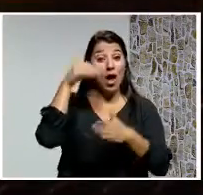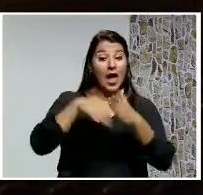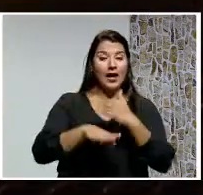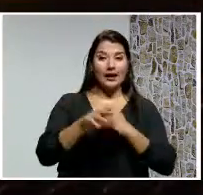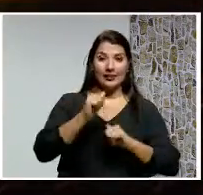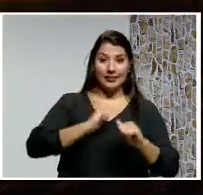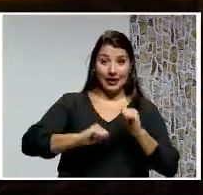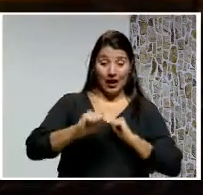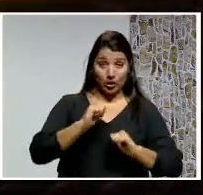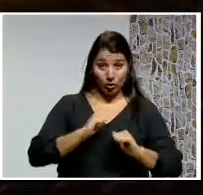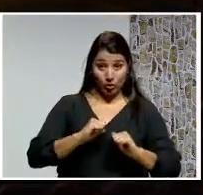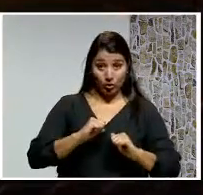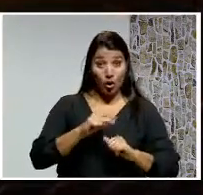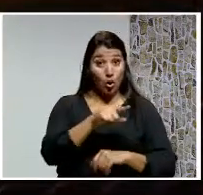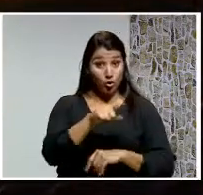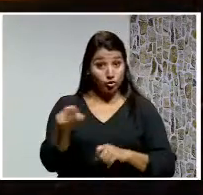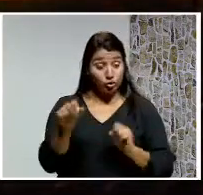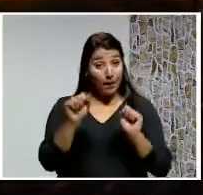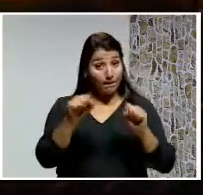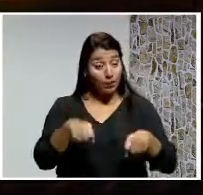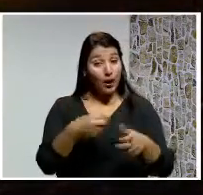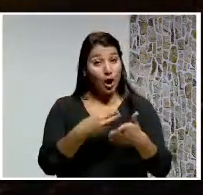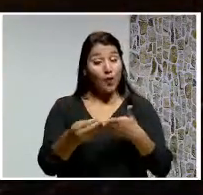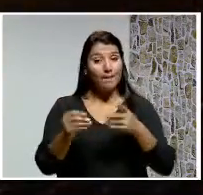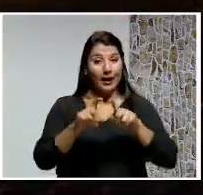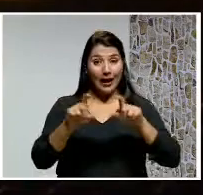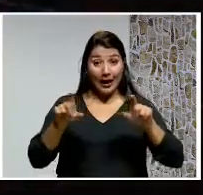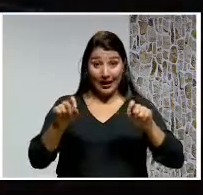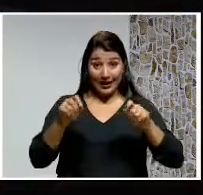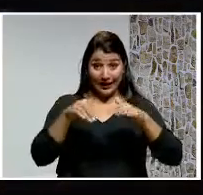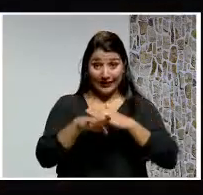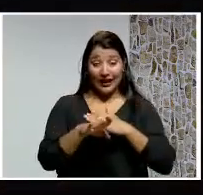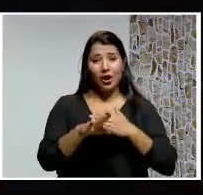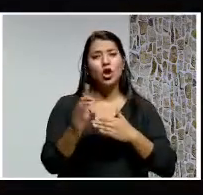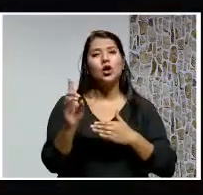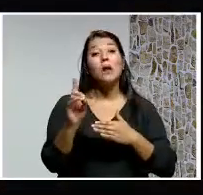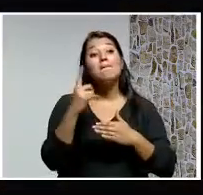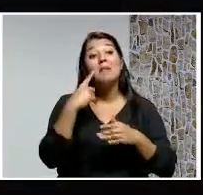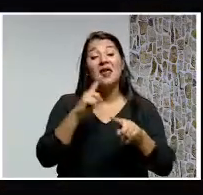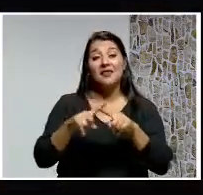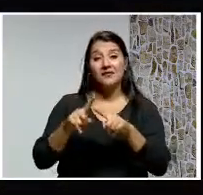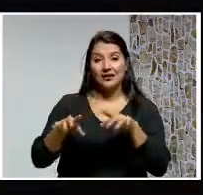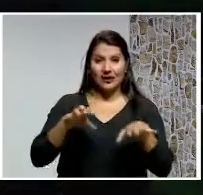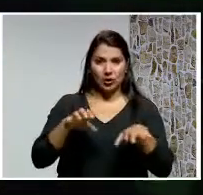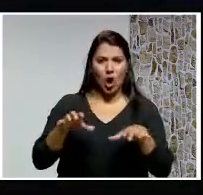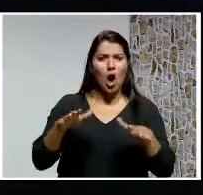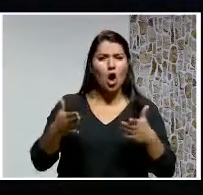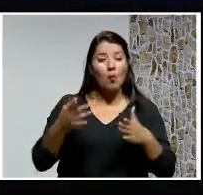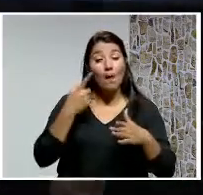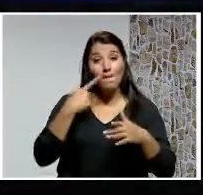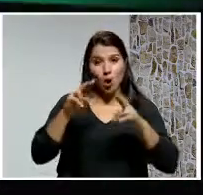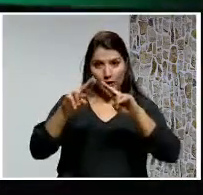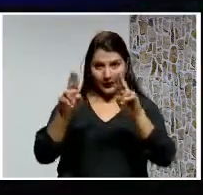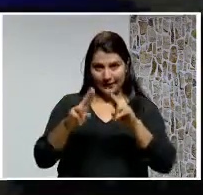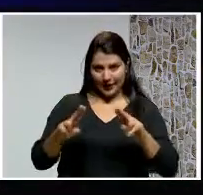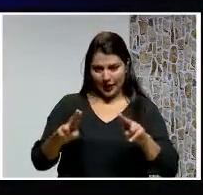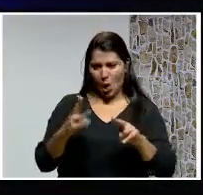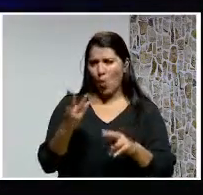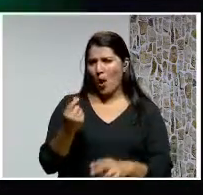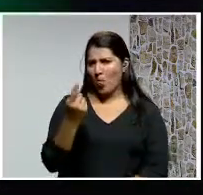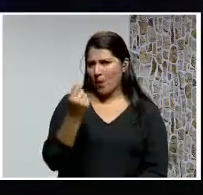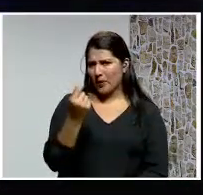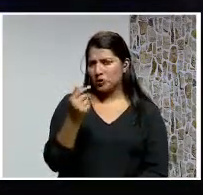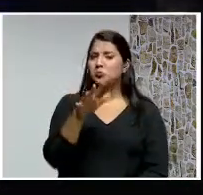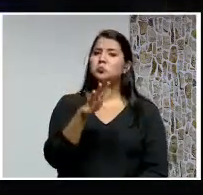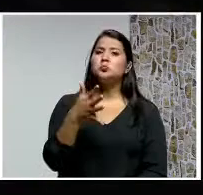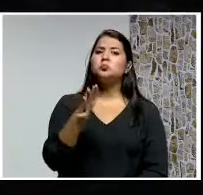de teatro. Usted puede adquirir las entradas a los distintos eventos en línea, las cuales tienen un costo